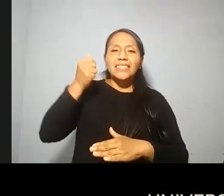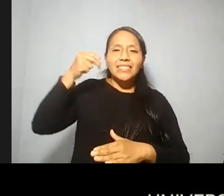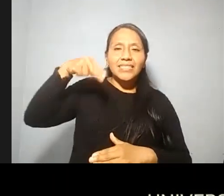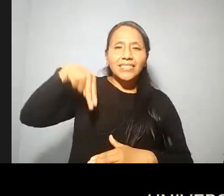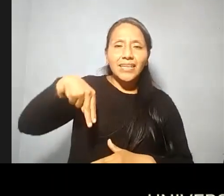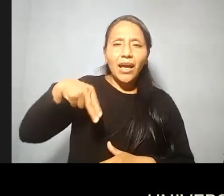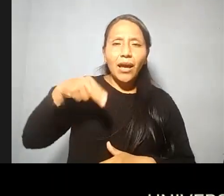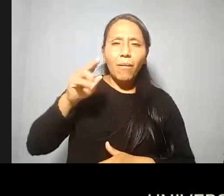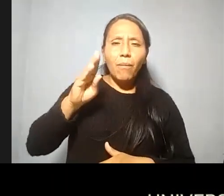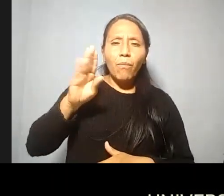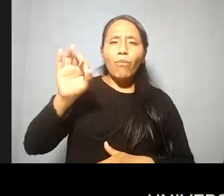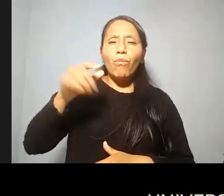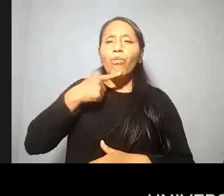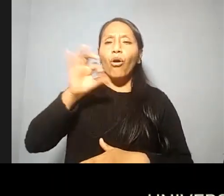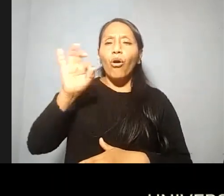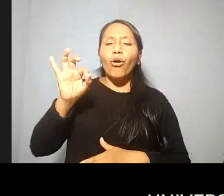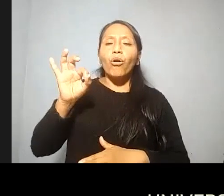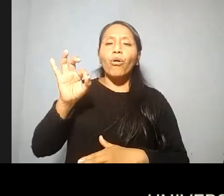Isabel Canizales.